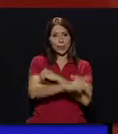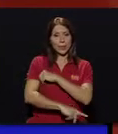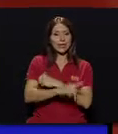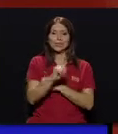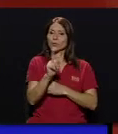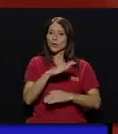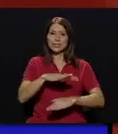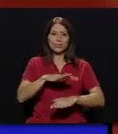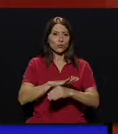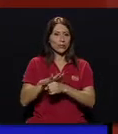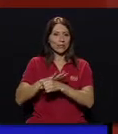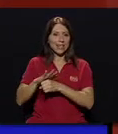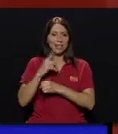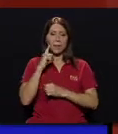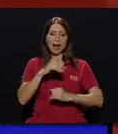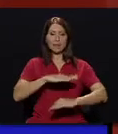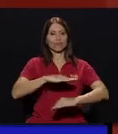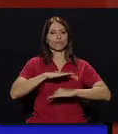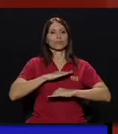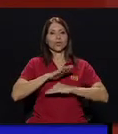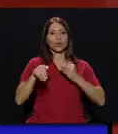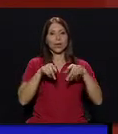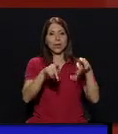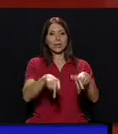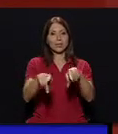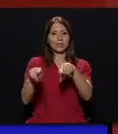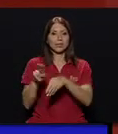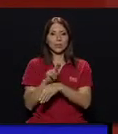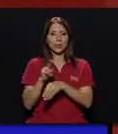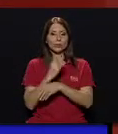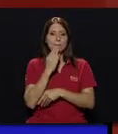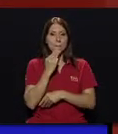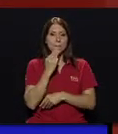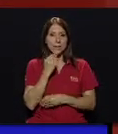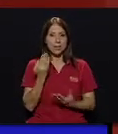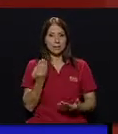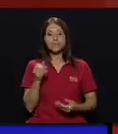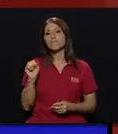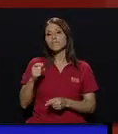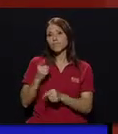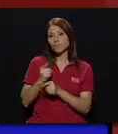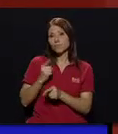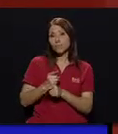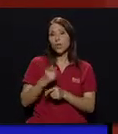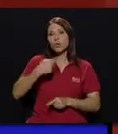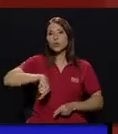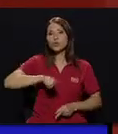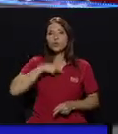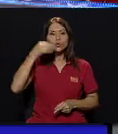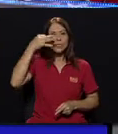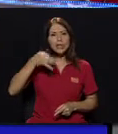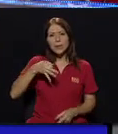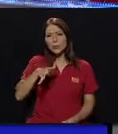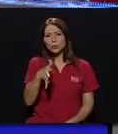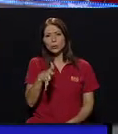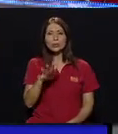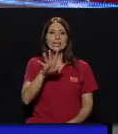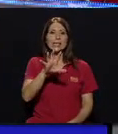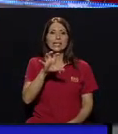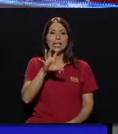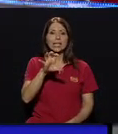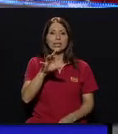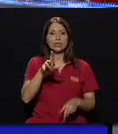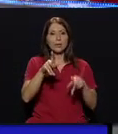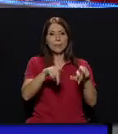para satisfacer a todas estas personas que tienen la costumbre de consumir miel de abeja. Sí, es correcto. Nosotros estimamos tal vez unos